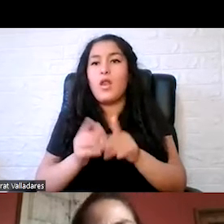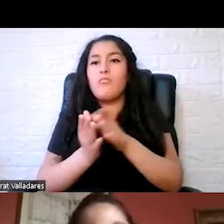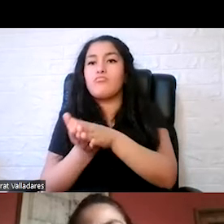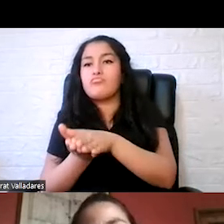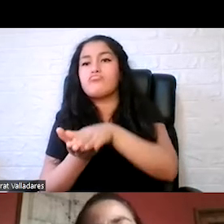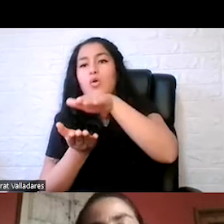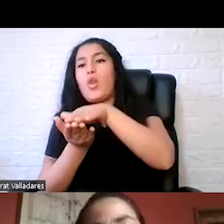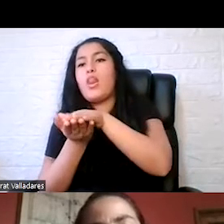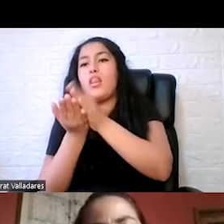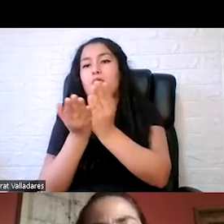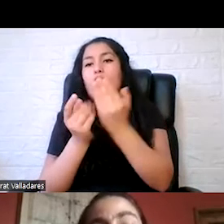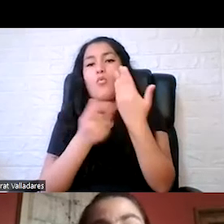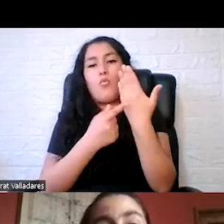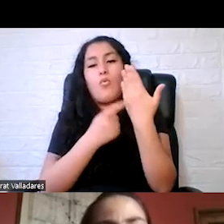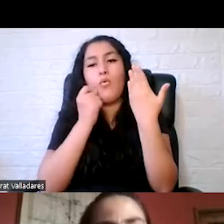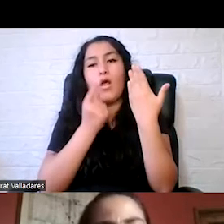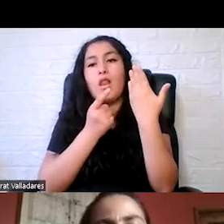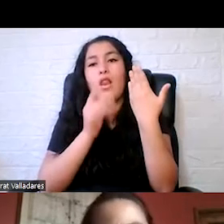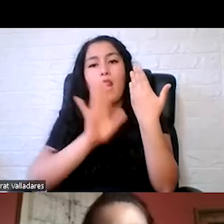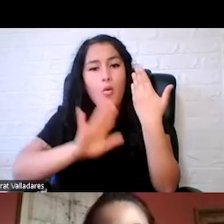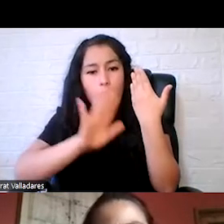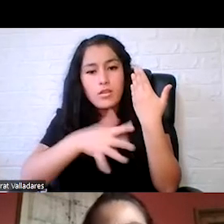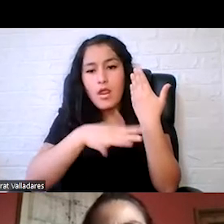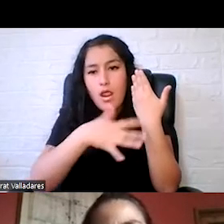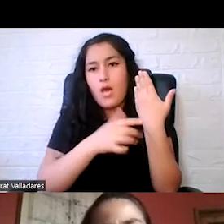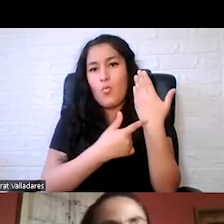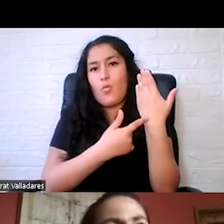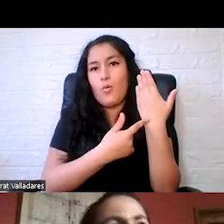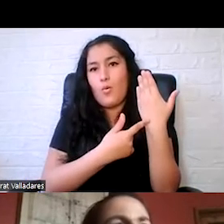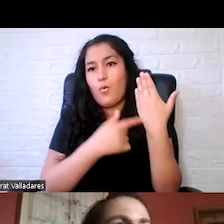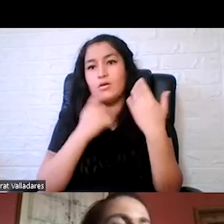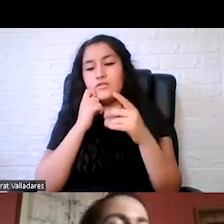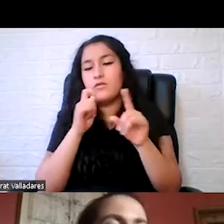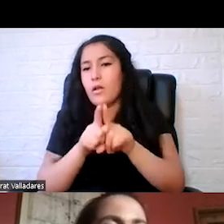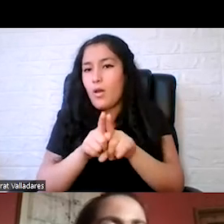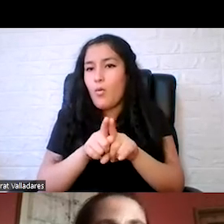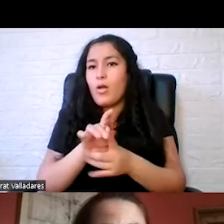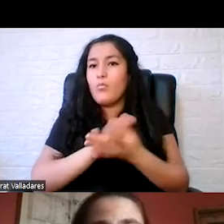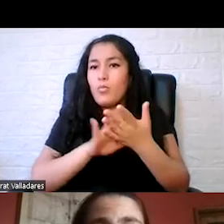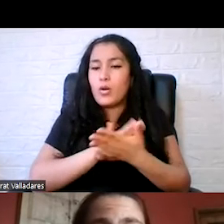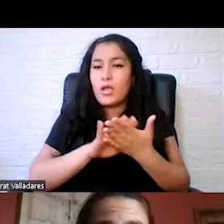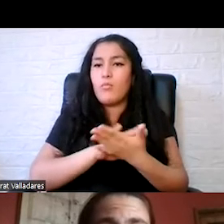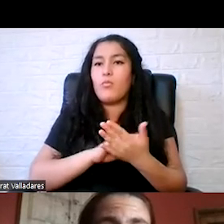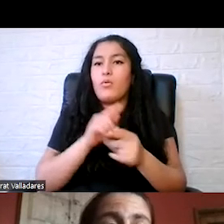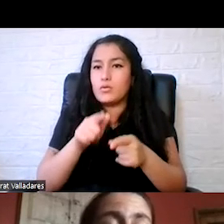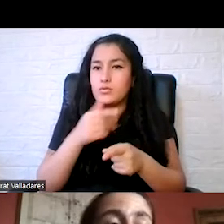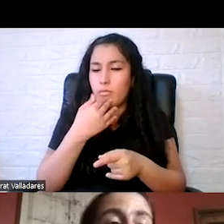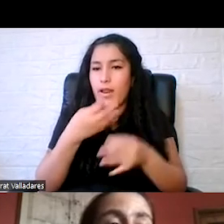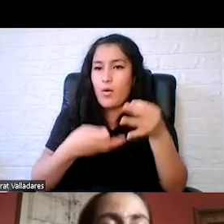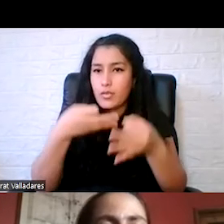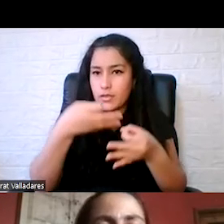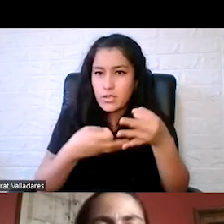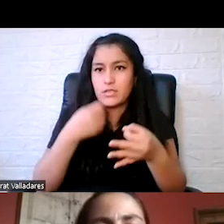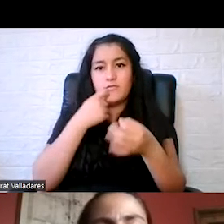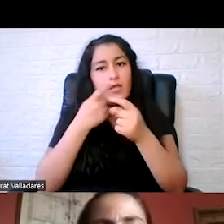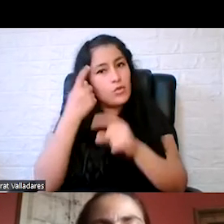¿no es cierto? Las mujeres que cuidan el agua y que sostienen el agua, que sostienen esos territorios. La judicialización yo creo que ha sido muy diferente,